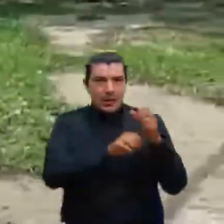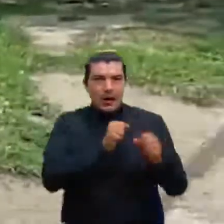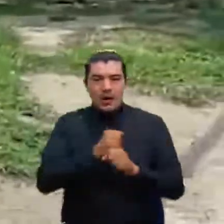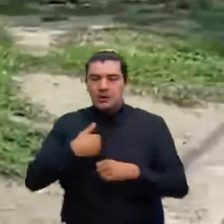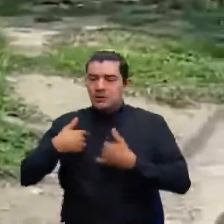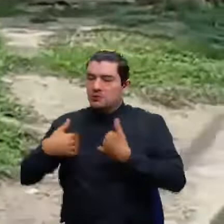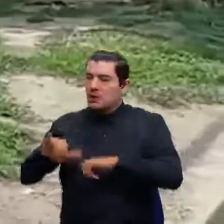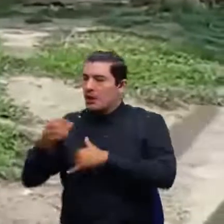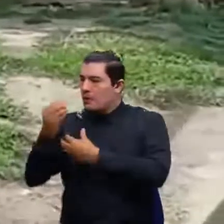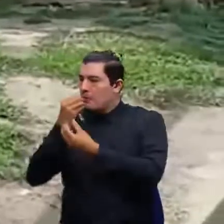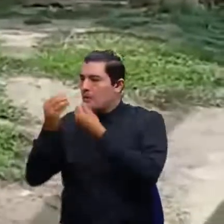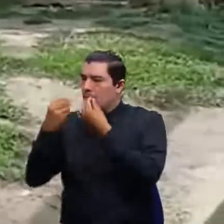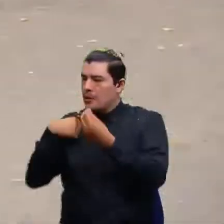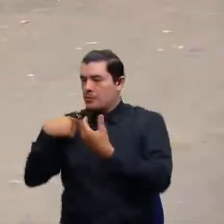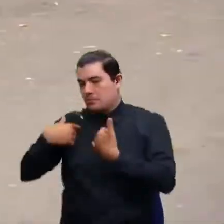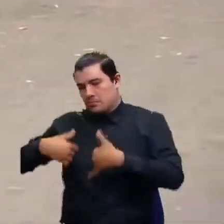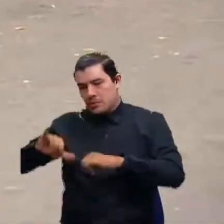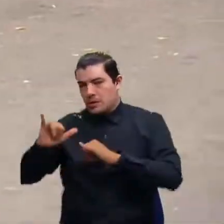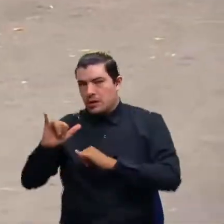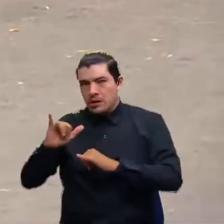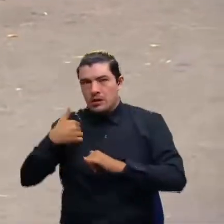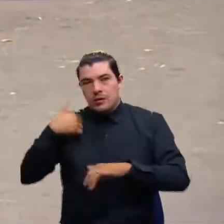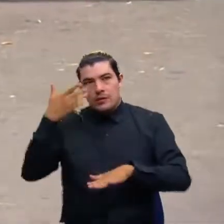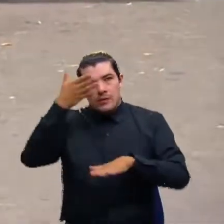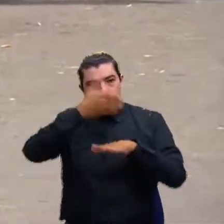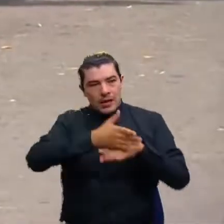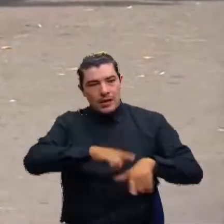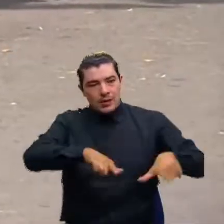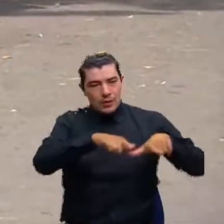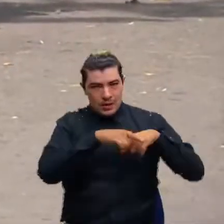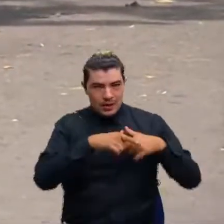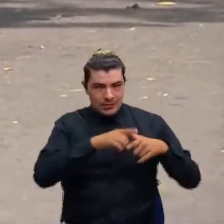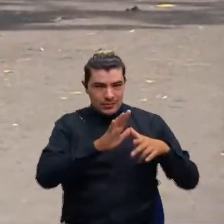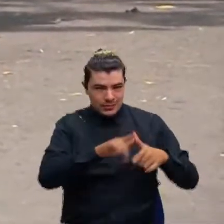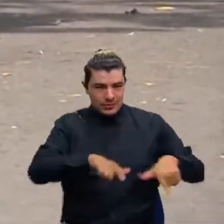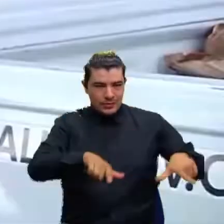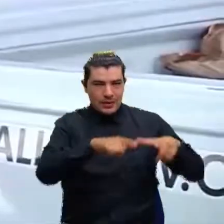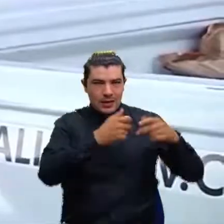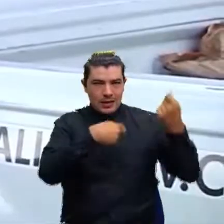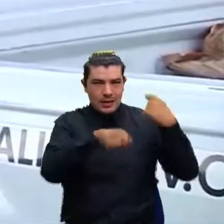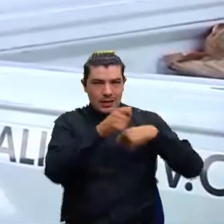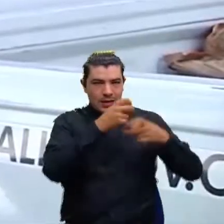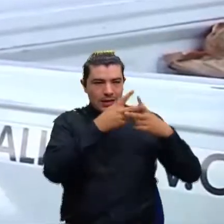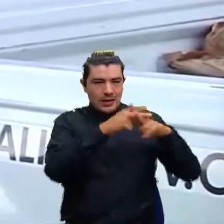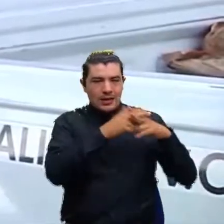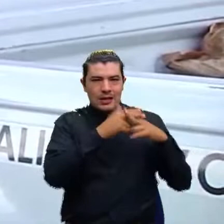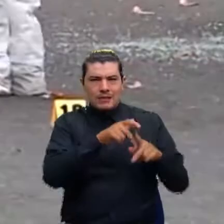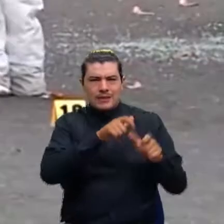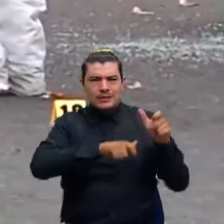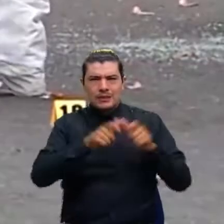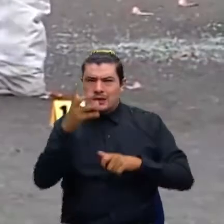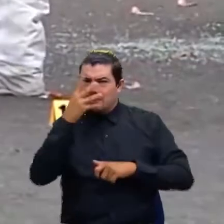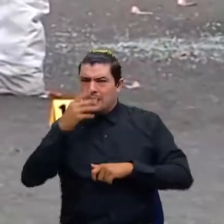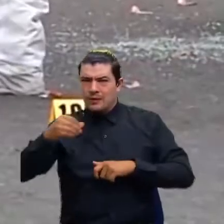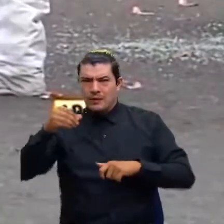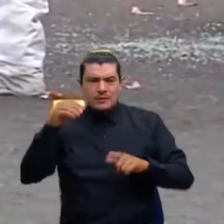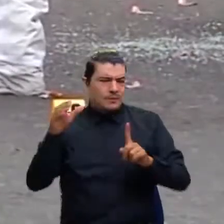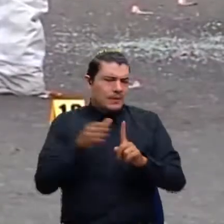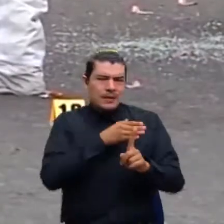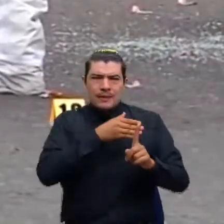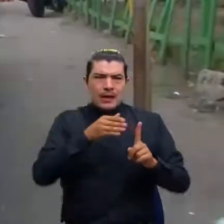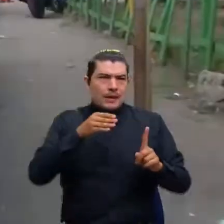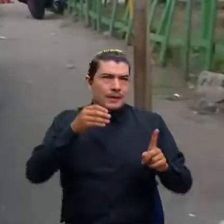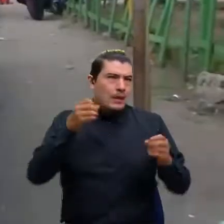e iba camino hacia su lugar de trabajo en una ferretería propiedad de su familia y lo atacaron indiscriminadamente. Por ahora,